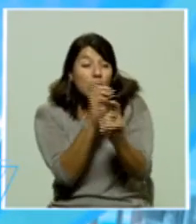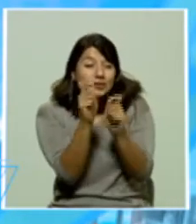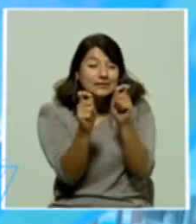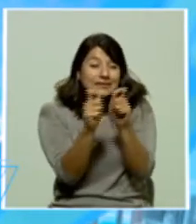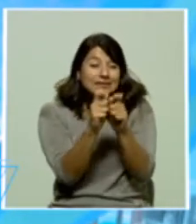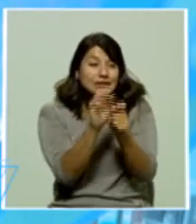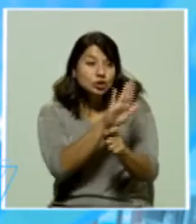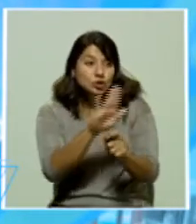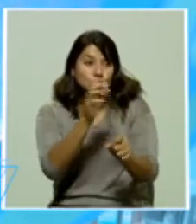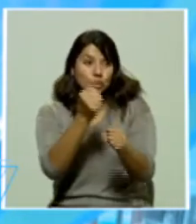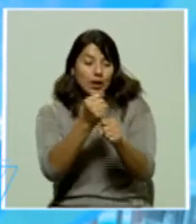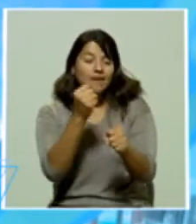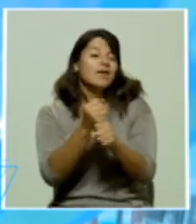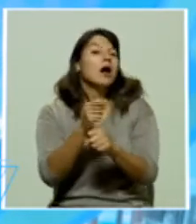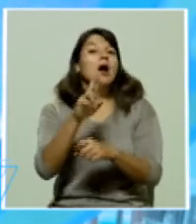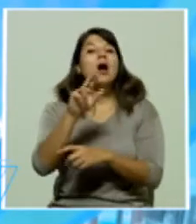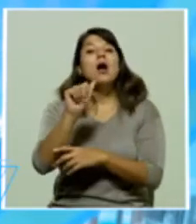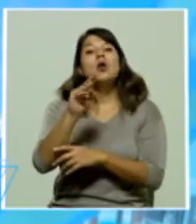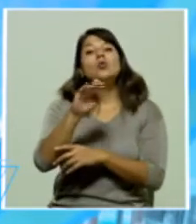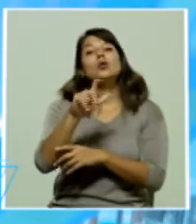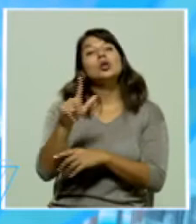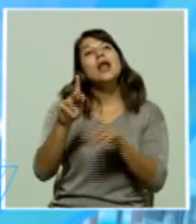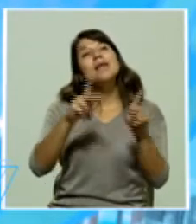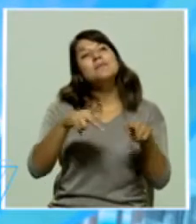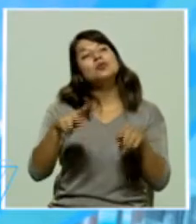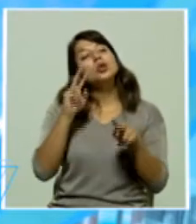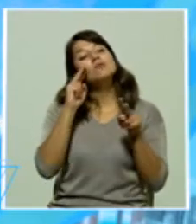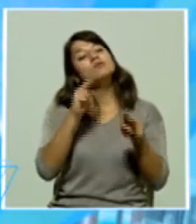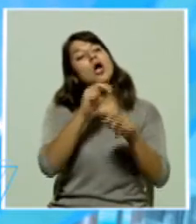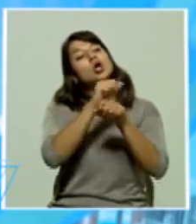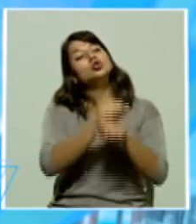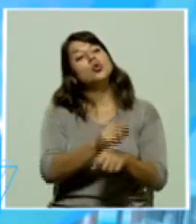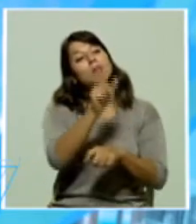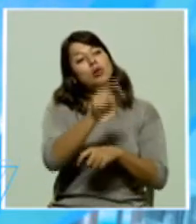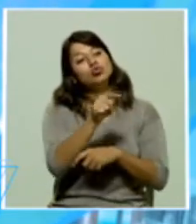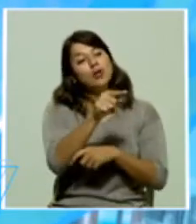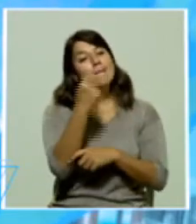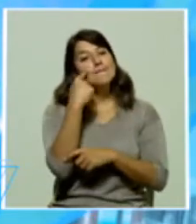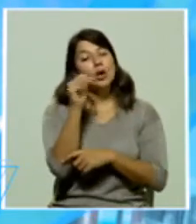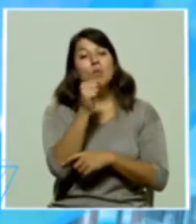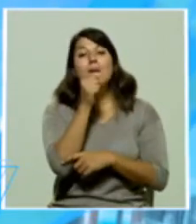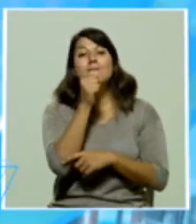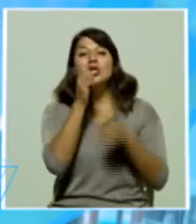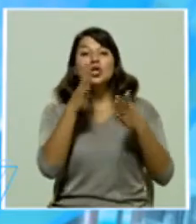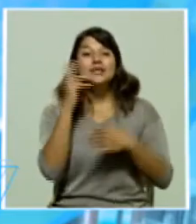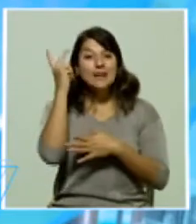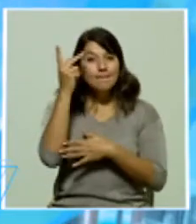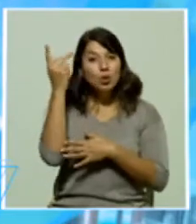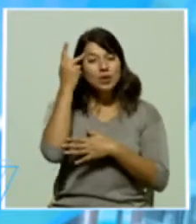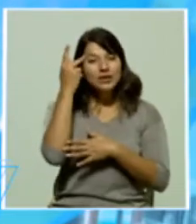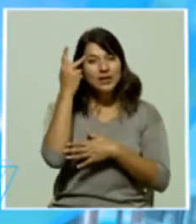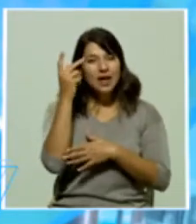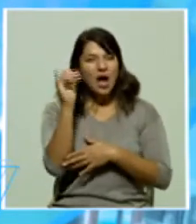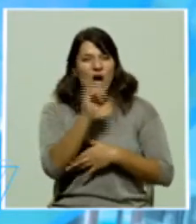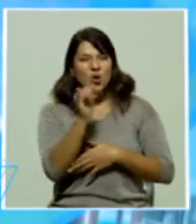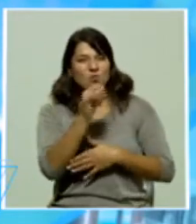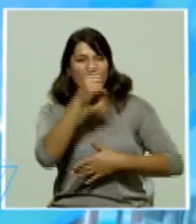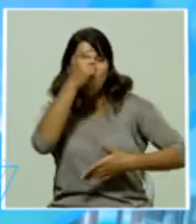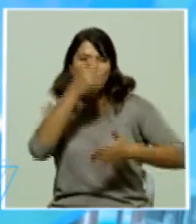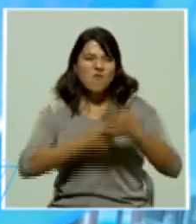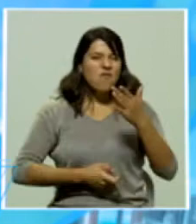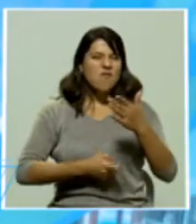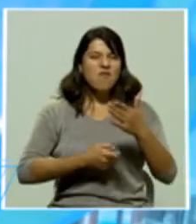en tu caso la gente está muy acostumbrada a verte en tu rol de periodista político, de castigador político